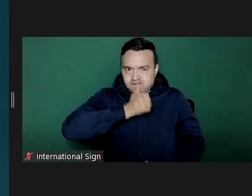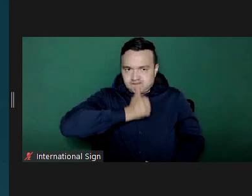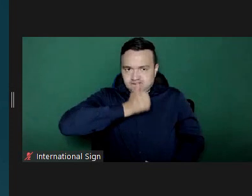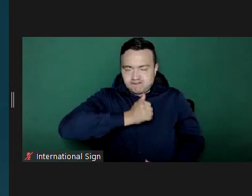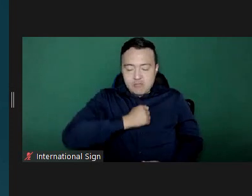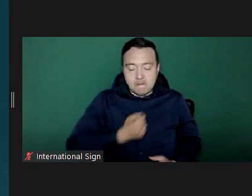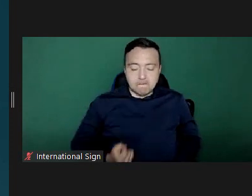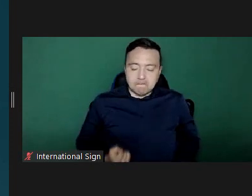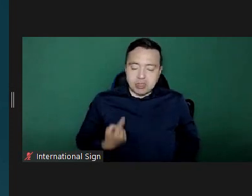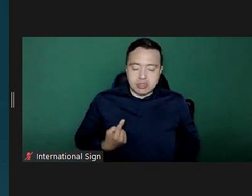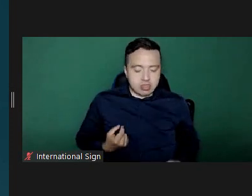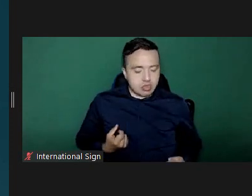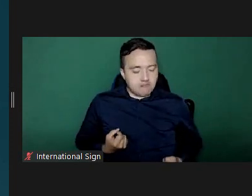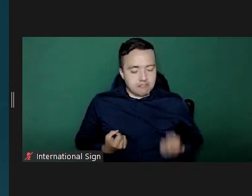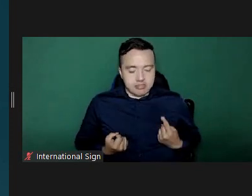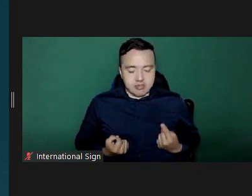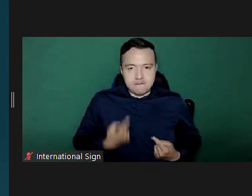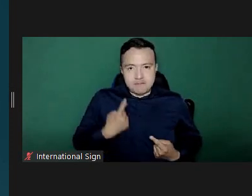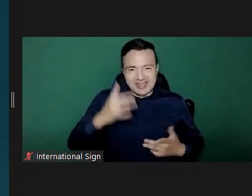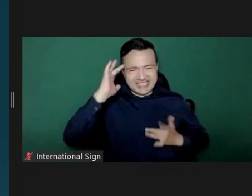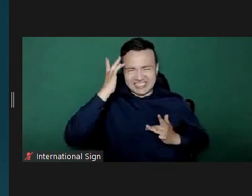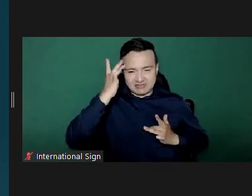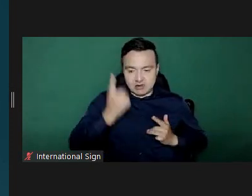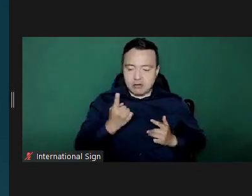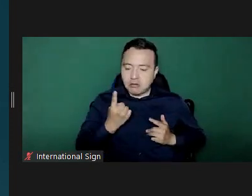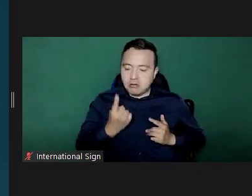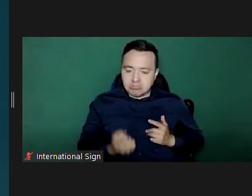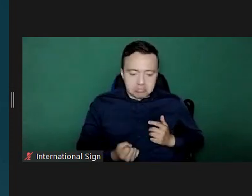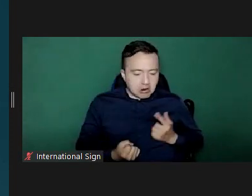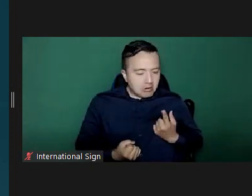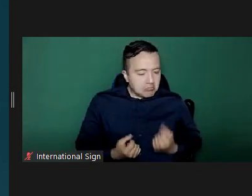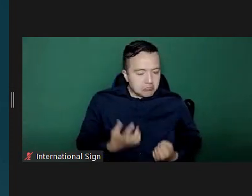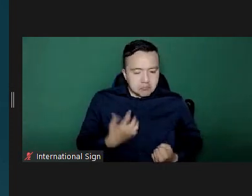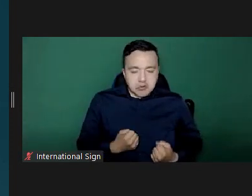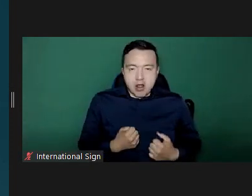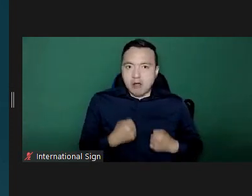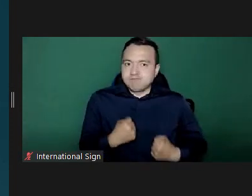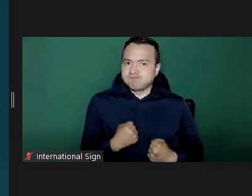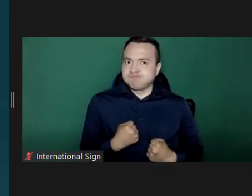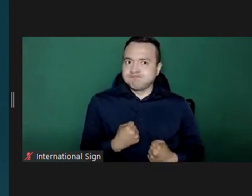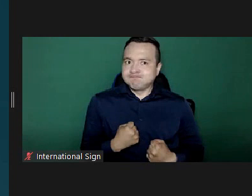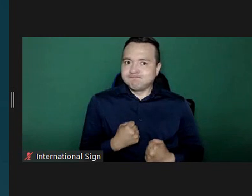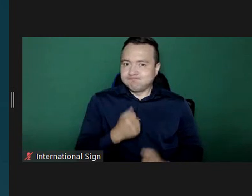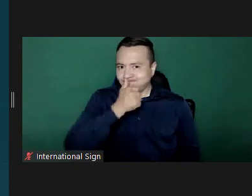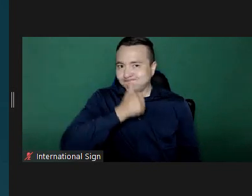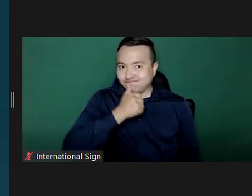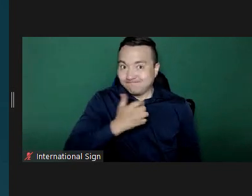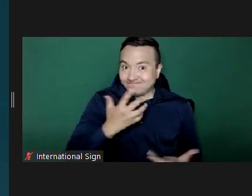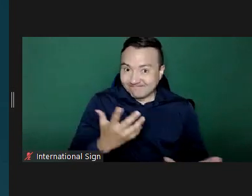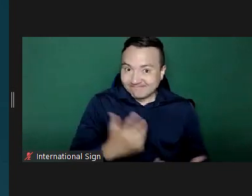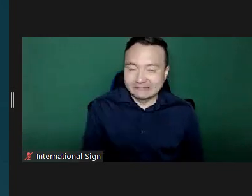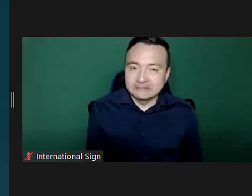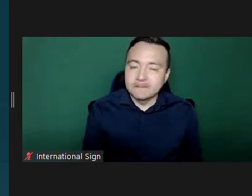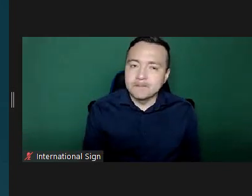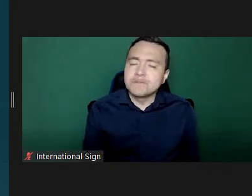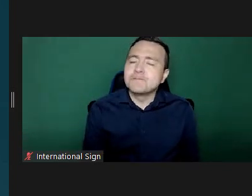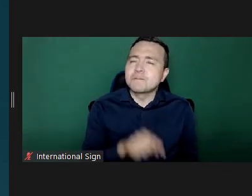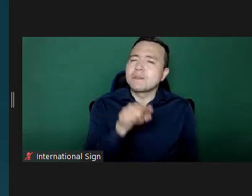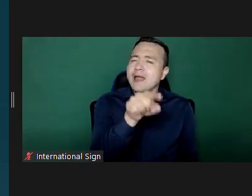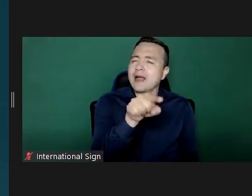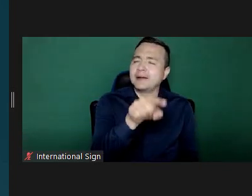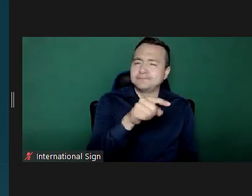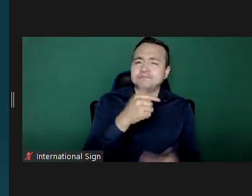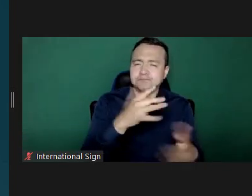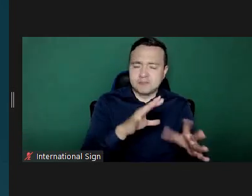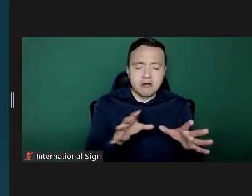en la entrega de servicios, trabajamos con el sector privado en diferentes iniciativas.